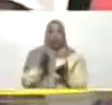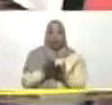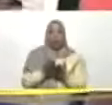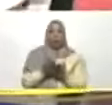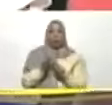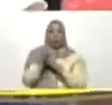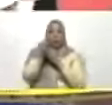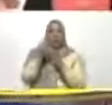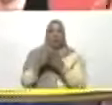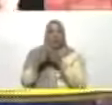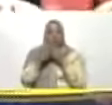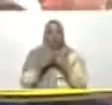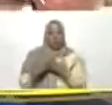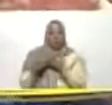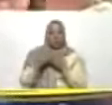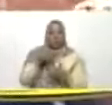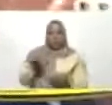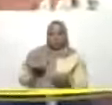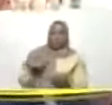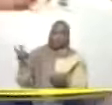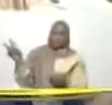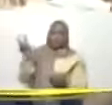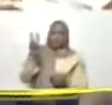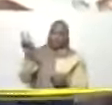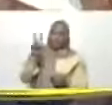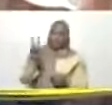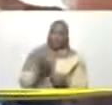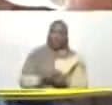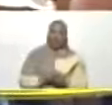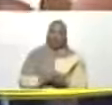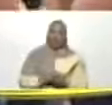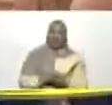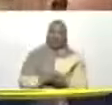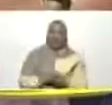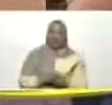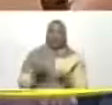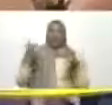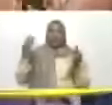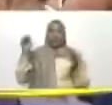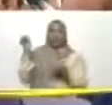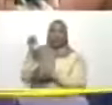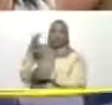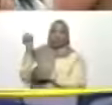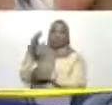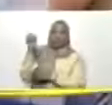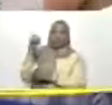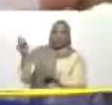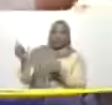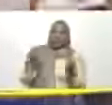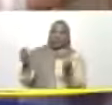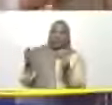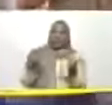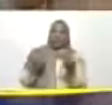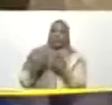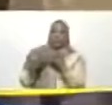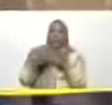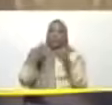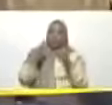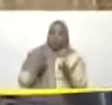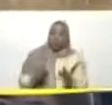líderes estudiantiles de nuestra patria Venezuela en estas asambleas de debate de